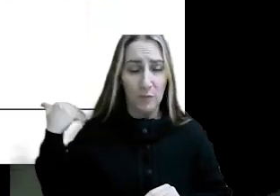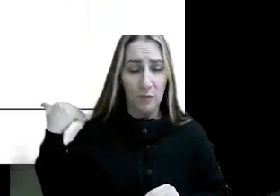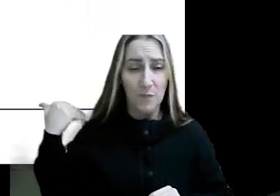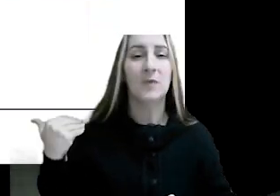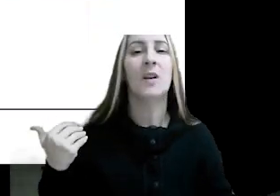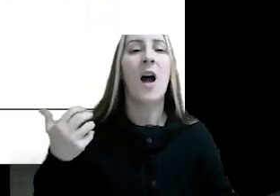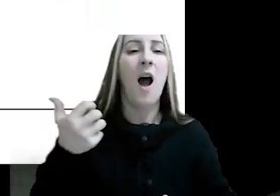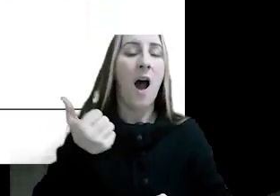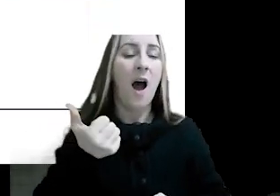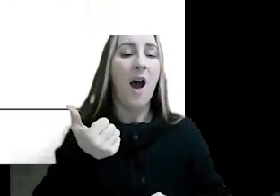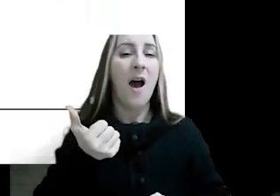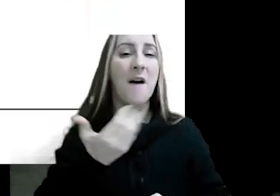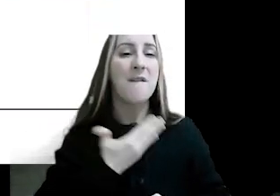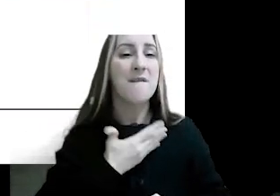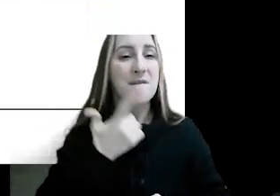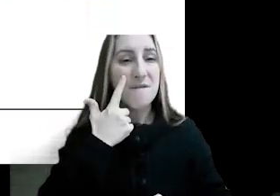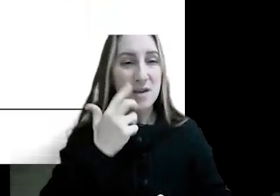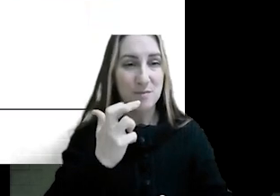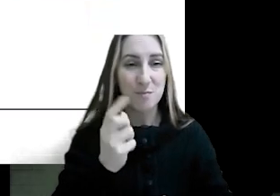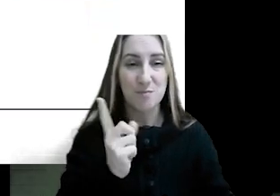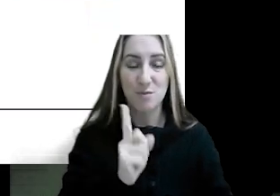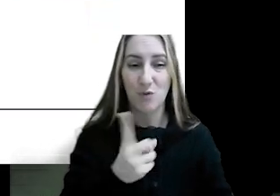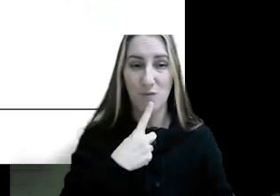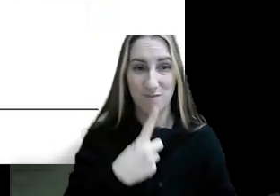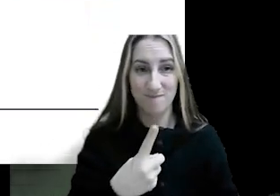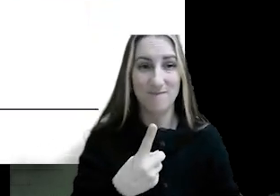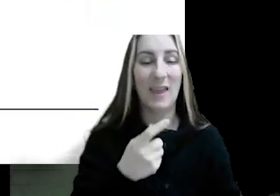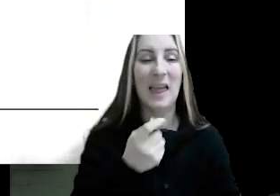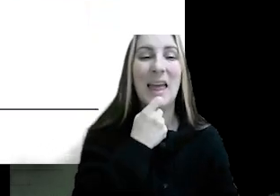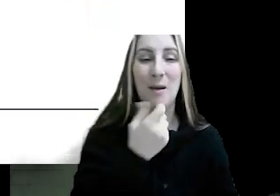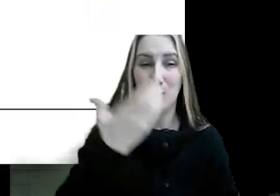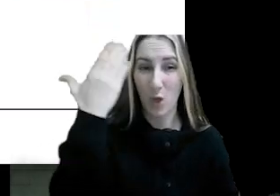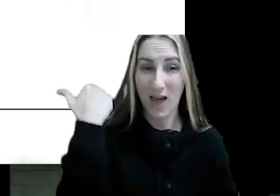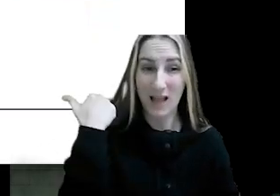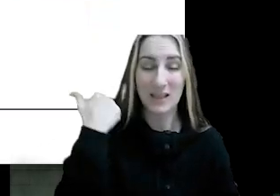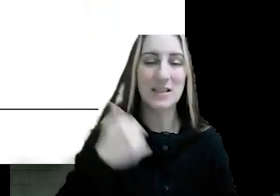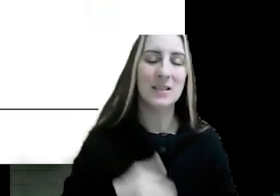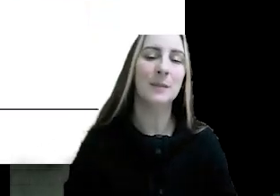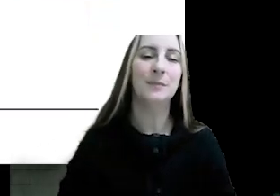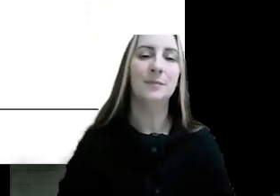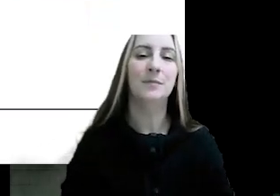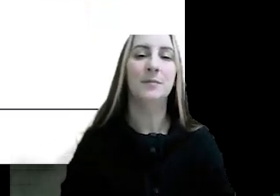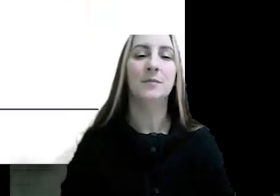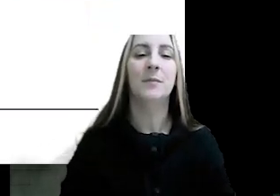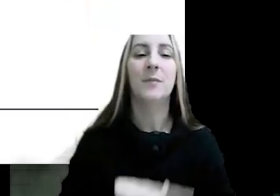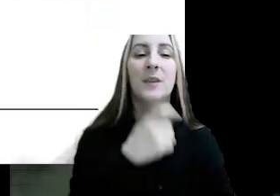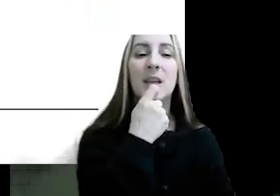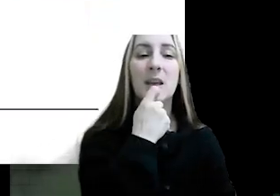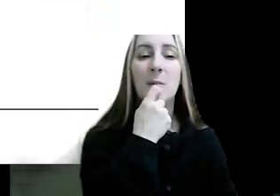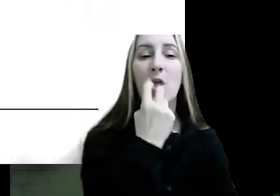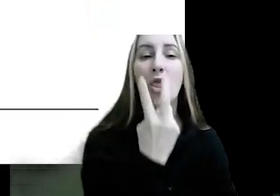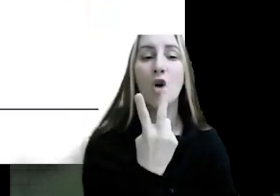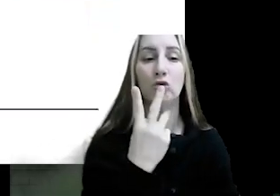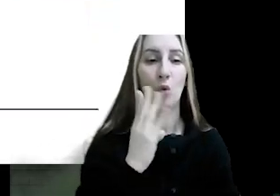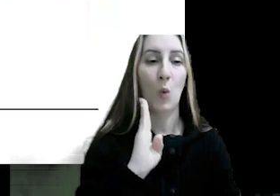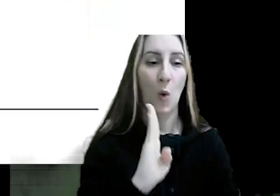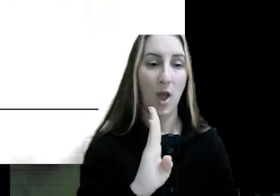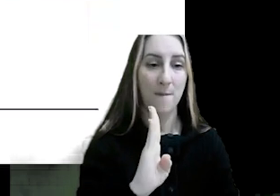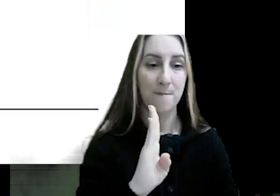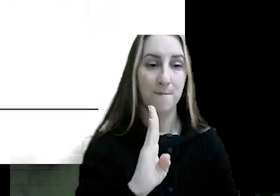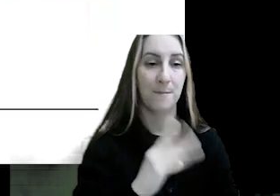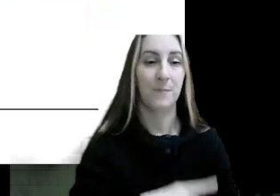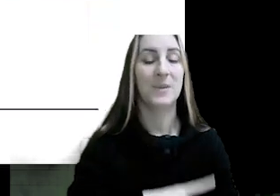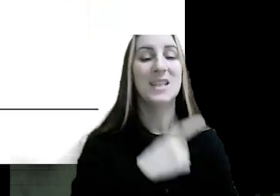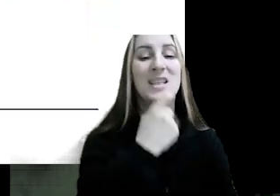esto que les estaba diciendo nuevamente con el ejemplo anterior, en el ejemplo, por ejemplo, 2B, si yo